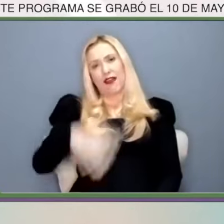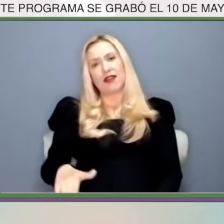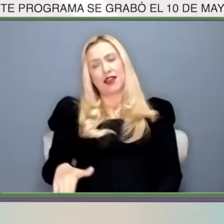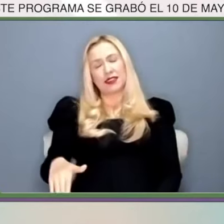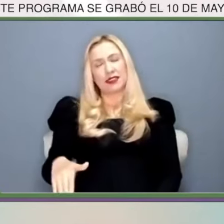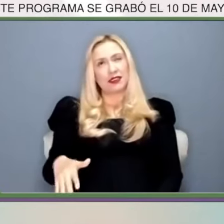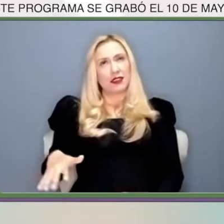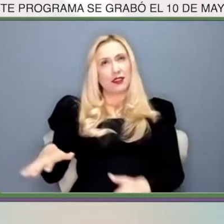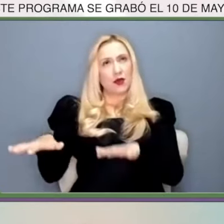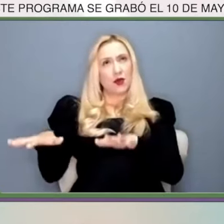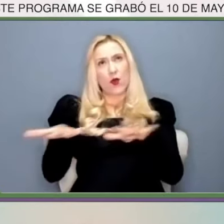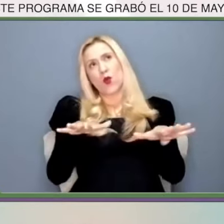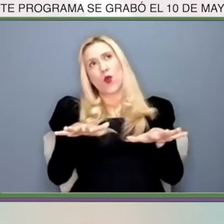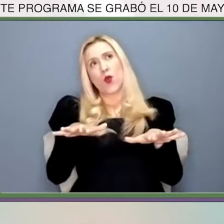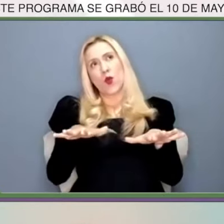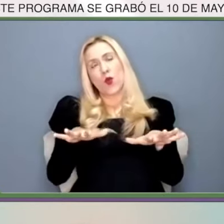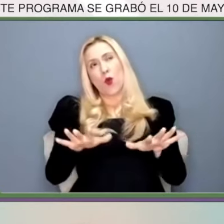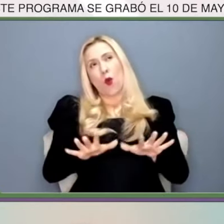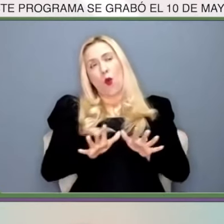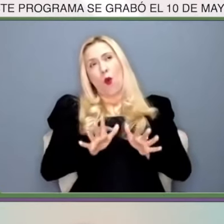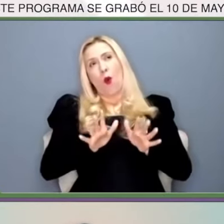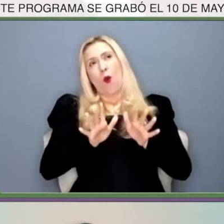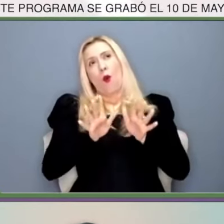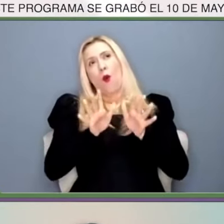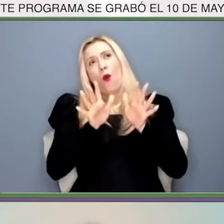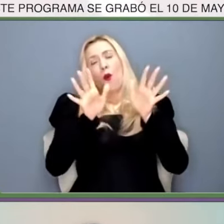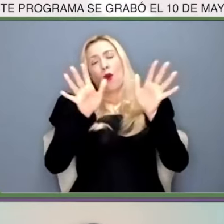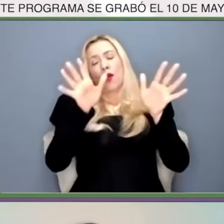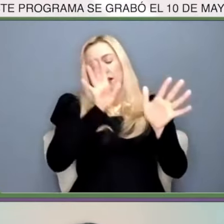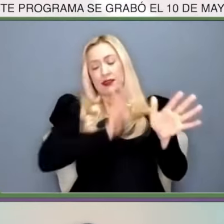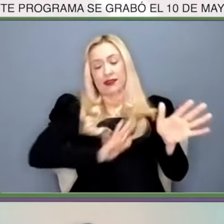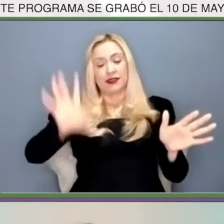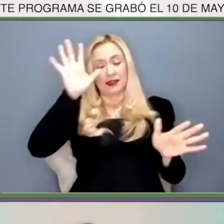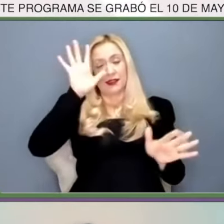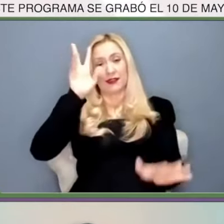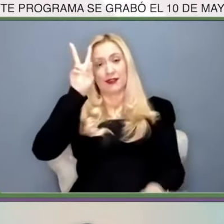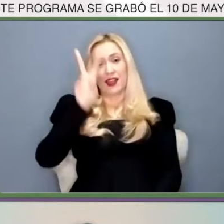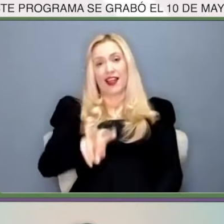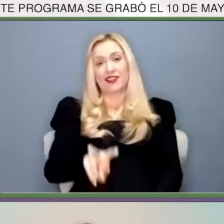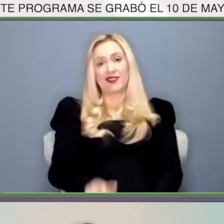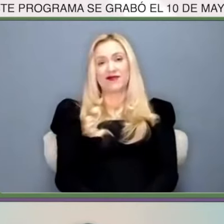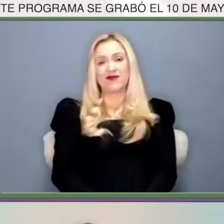siguen impactando de forma diferenciada actualmente, Geraldina.